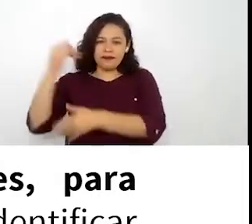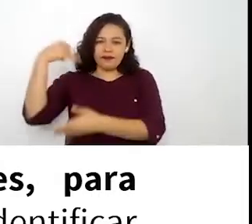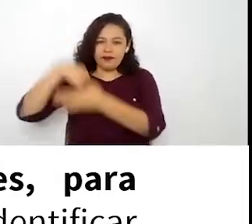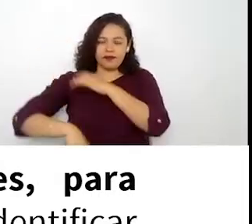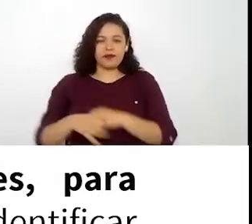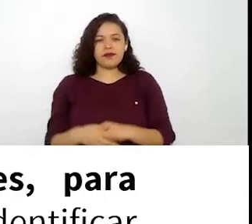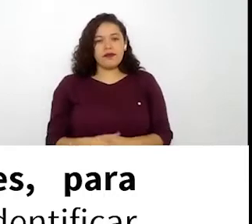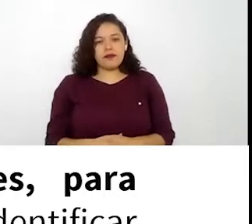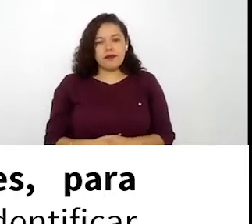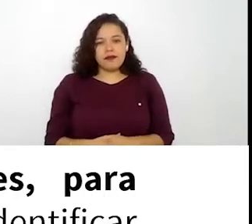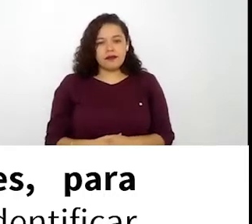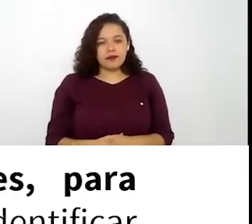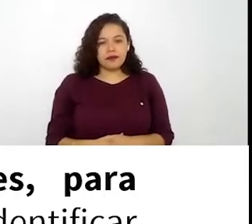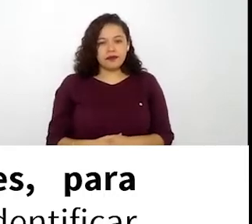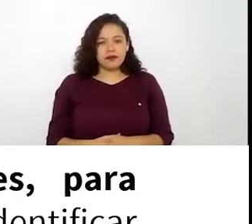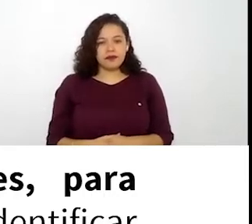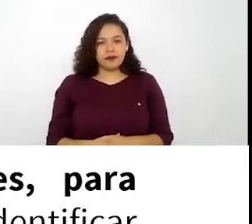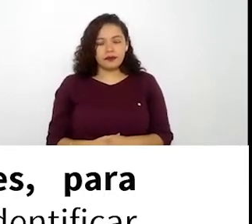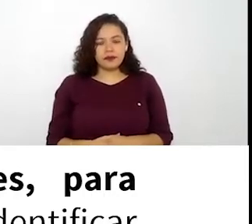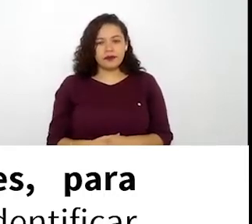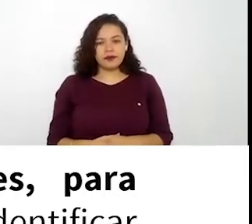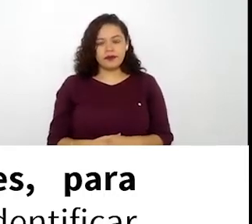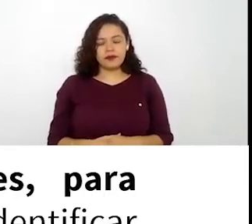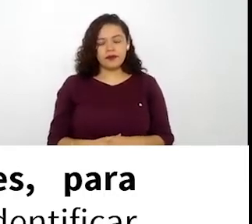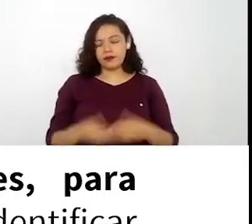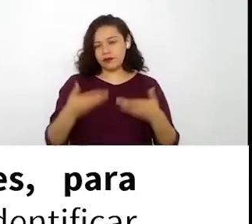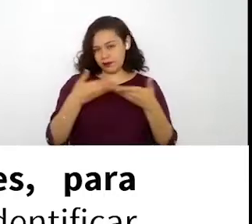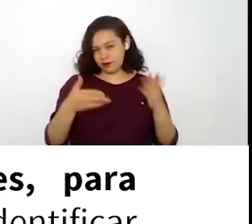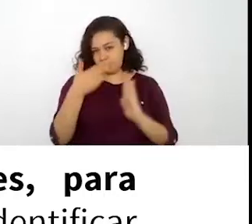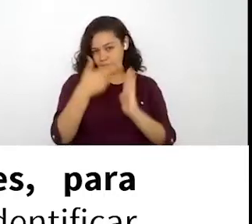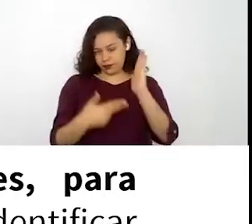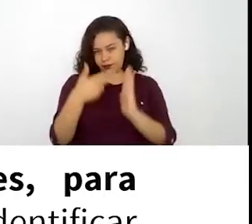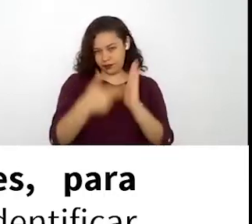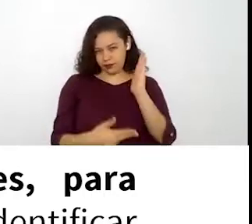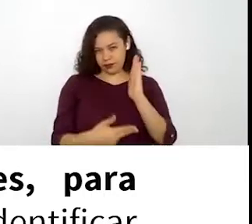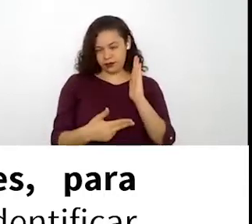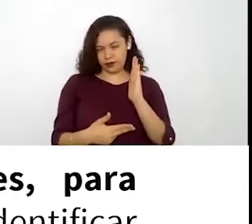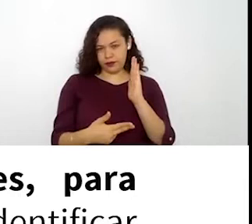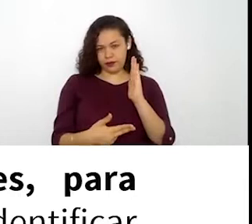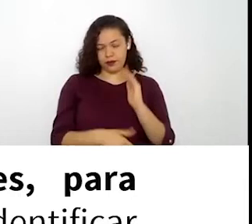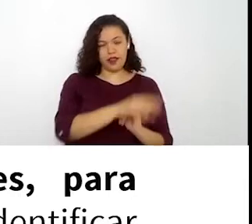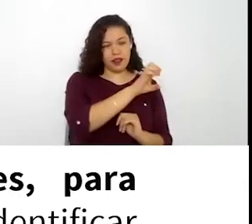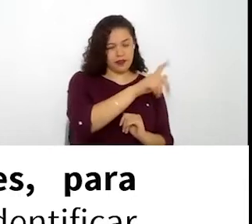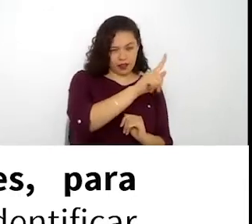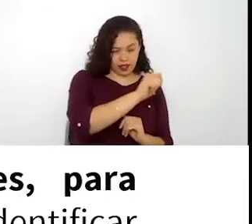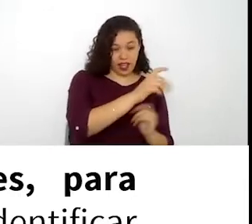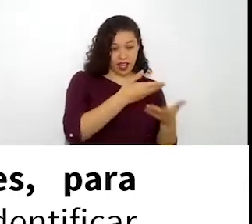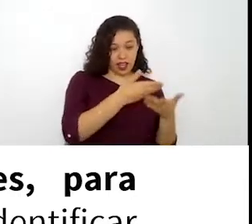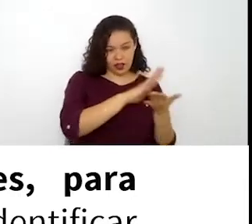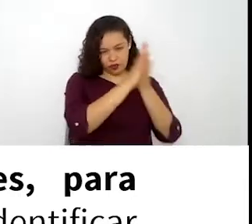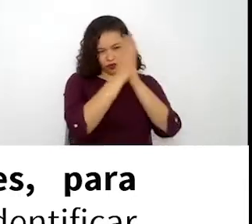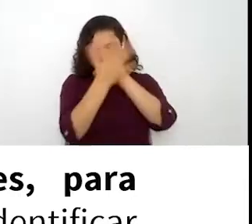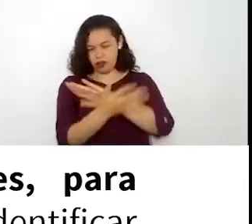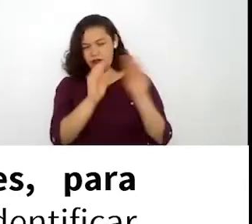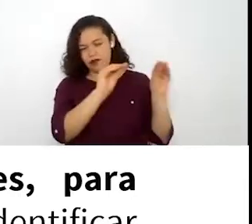herramienta y pues justamente esta herramienta que estamos se ha emigrado desde tvta tramita digital pues